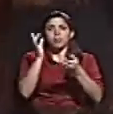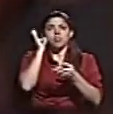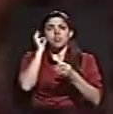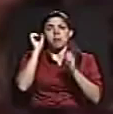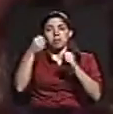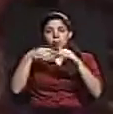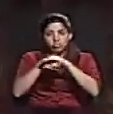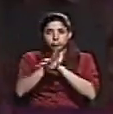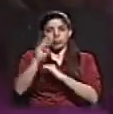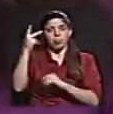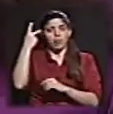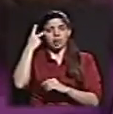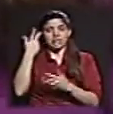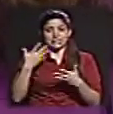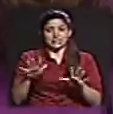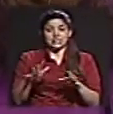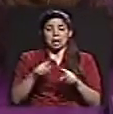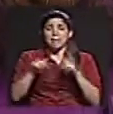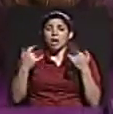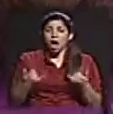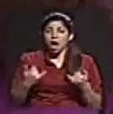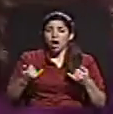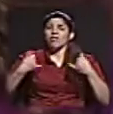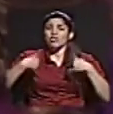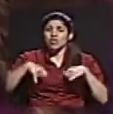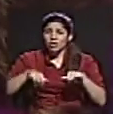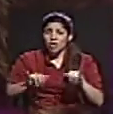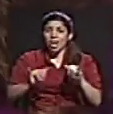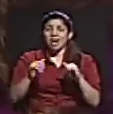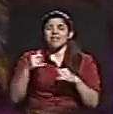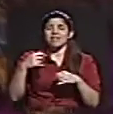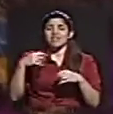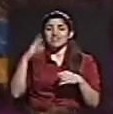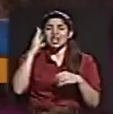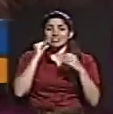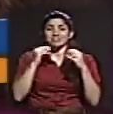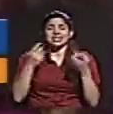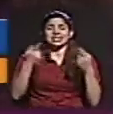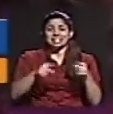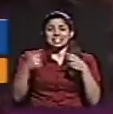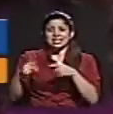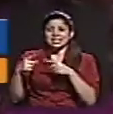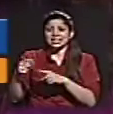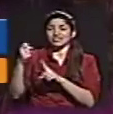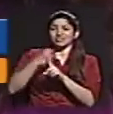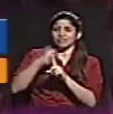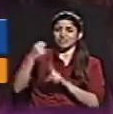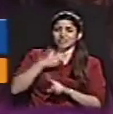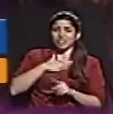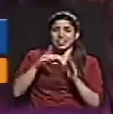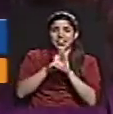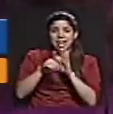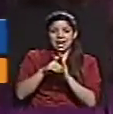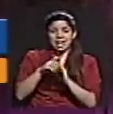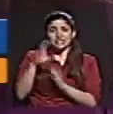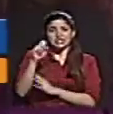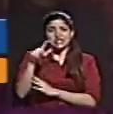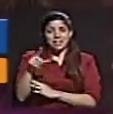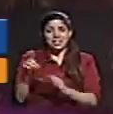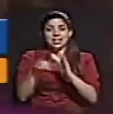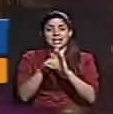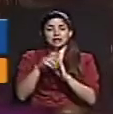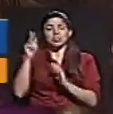esto, a la política, hoy día todavía ellas siguen experimentando este tipo de violación a su derecho civil, a su derecho